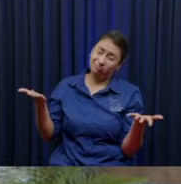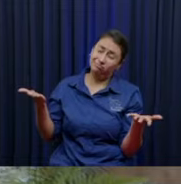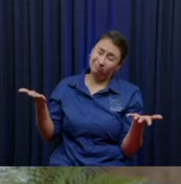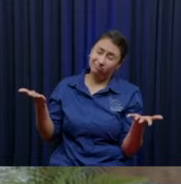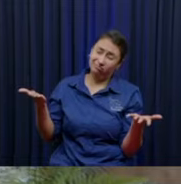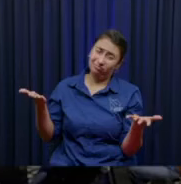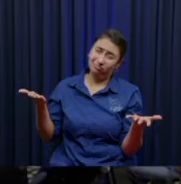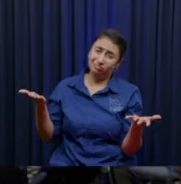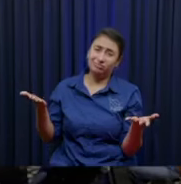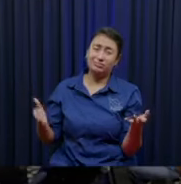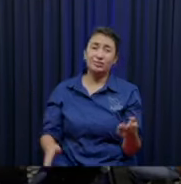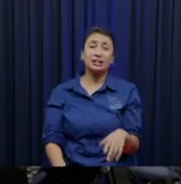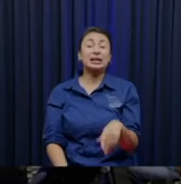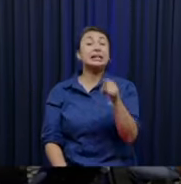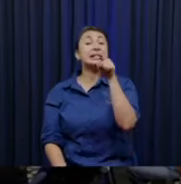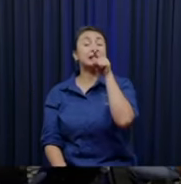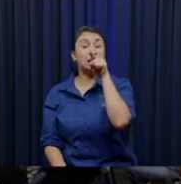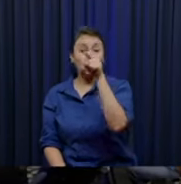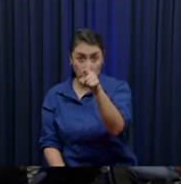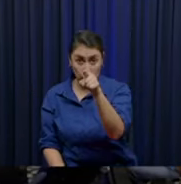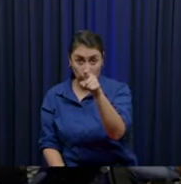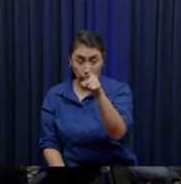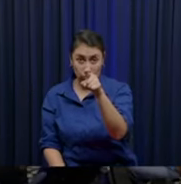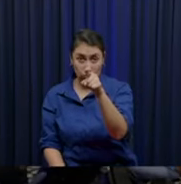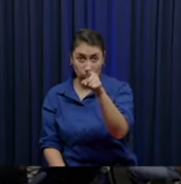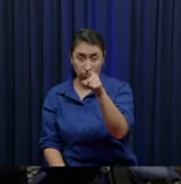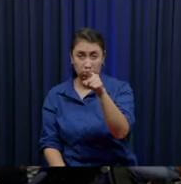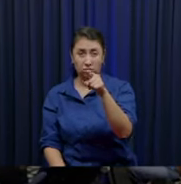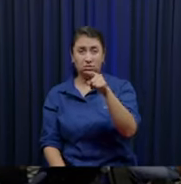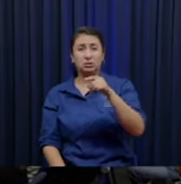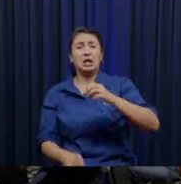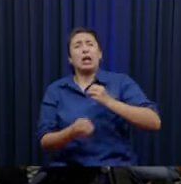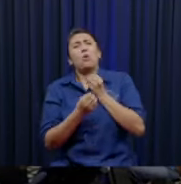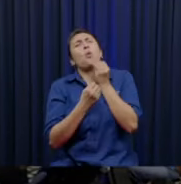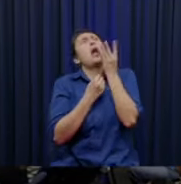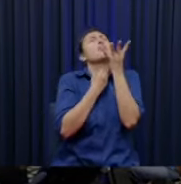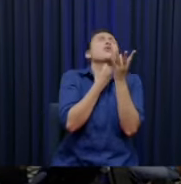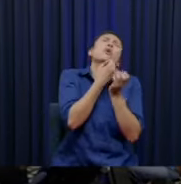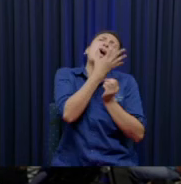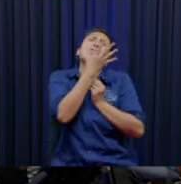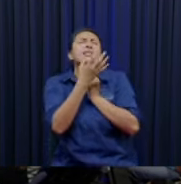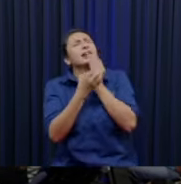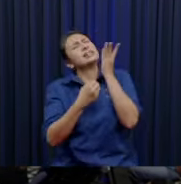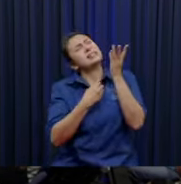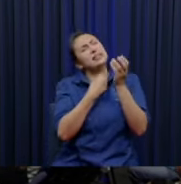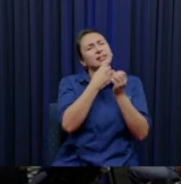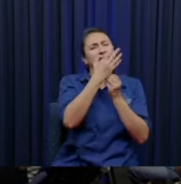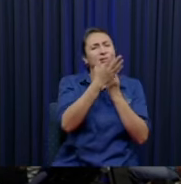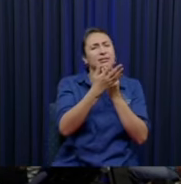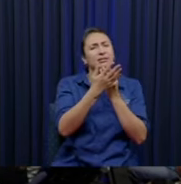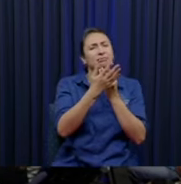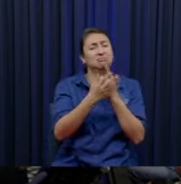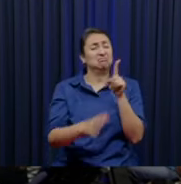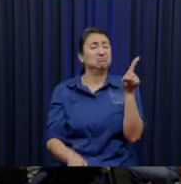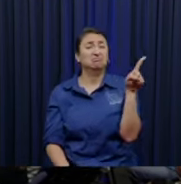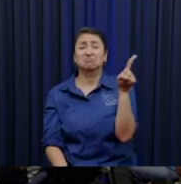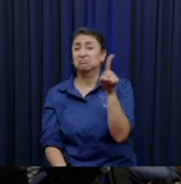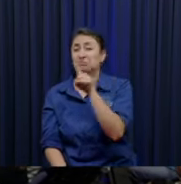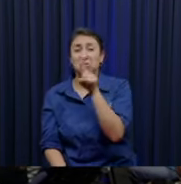Si esos himnos, esos himnos no, esas canciones están perfectas.